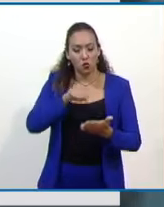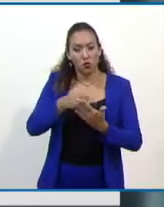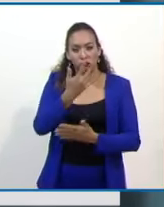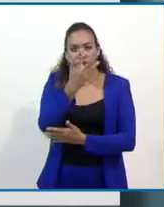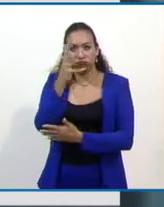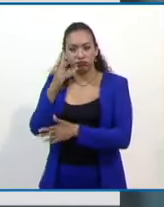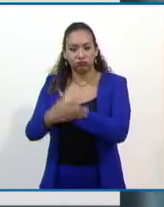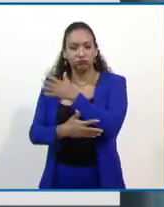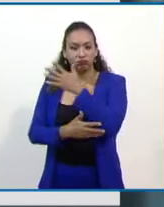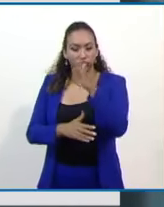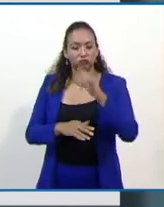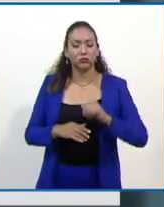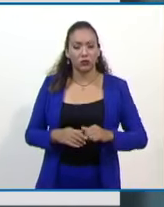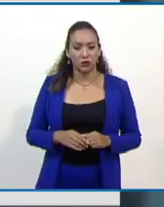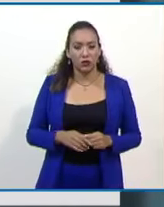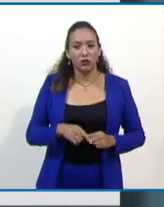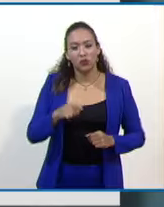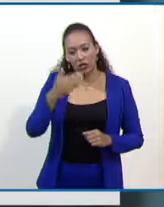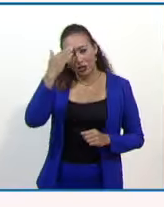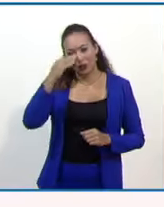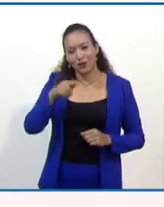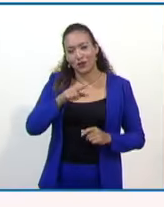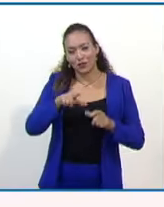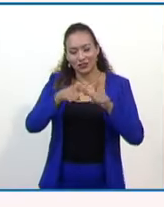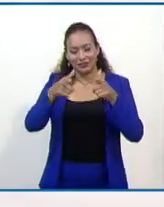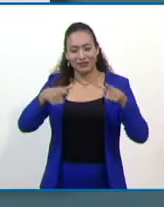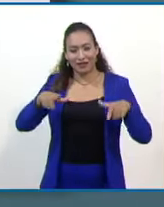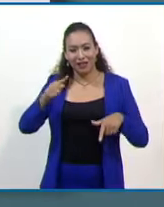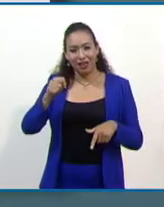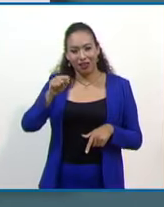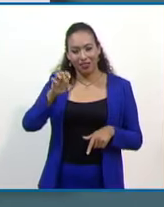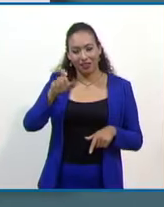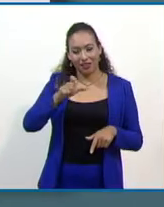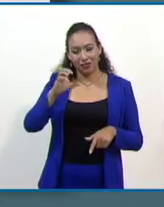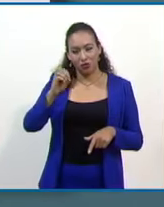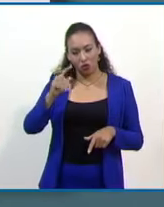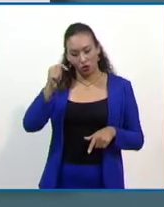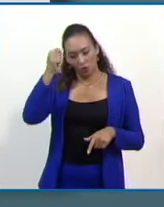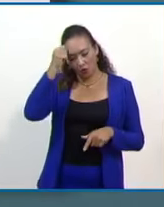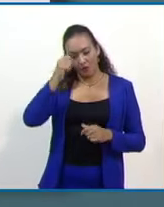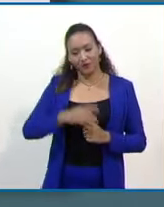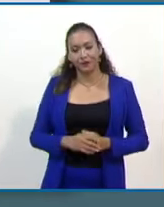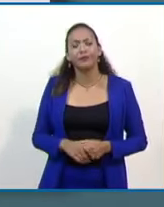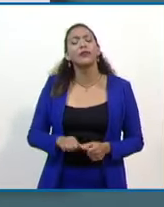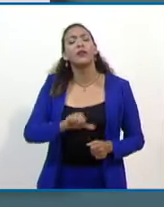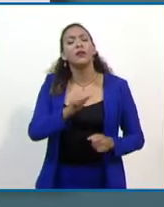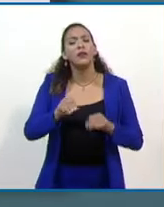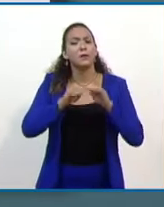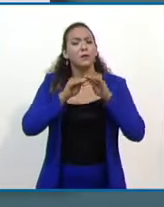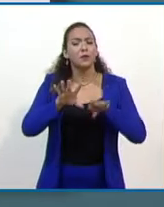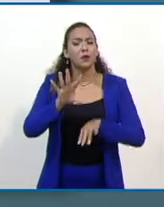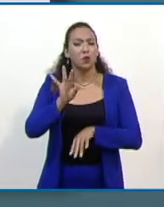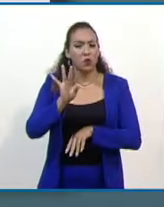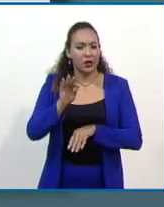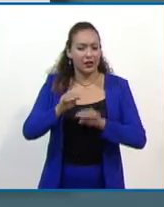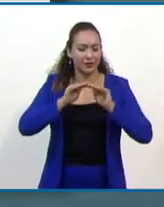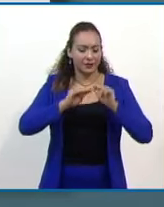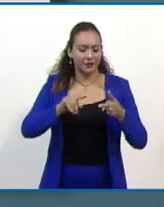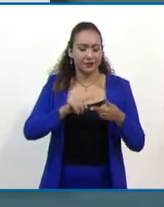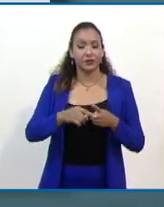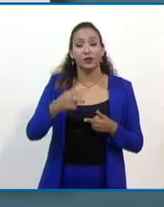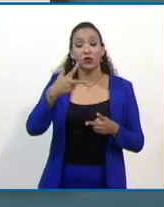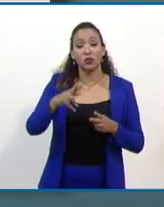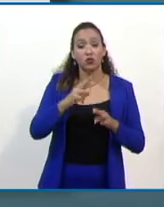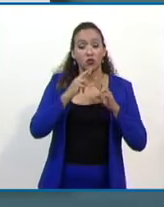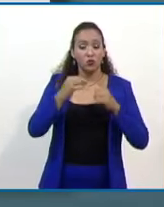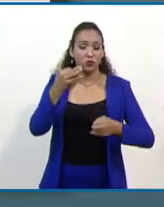la zona conocida como Lago de Texcoco. En tanto que de tribunales colegiados se publicaron 40 criterios, 8